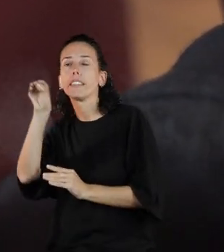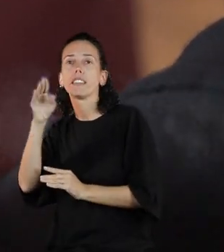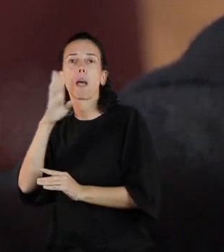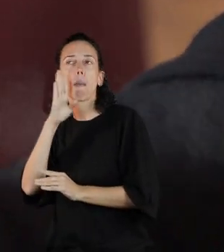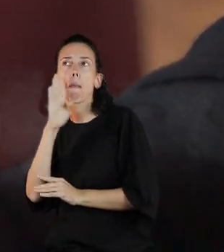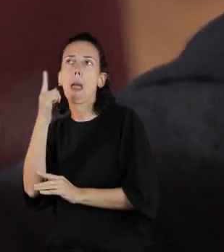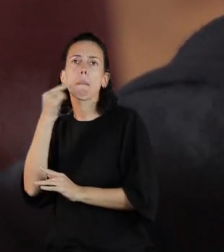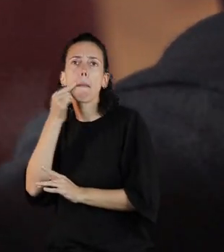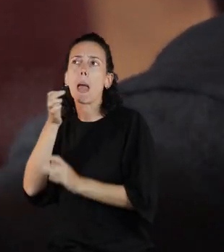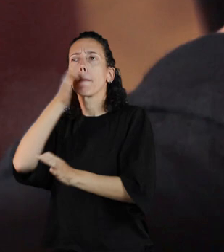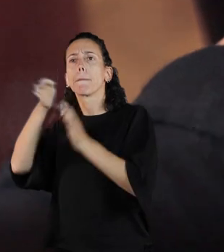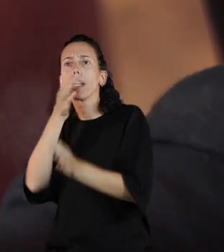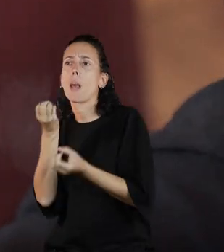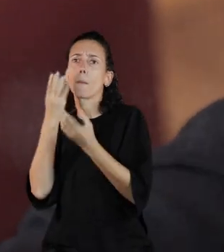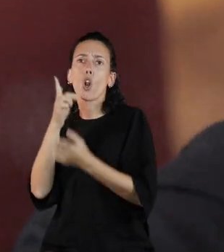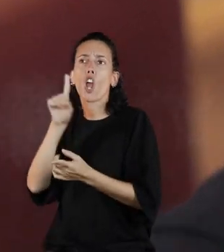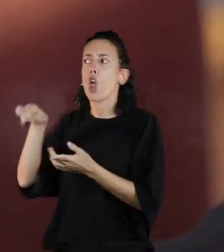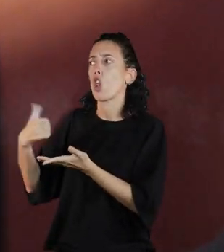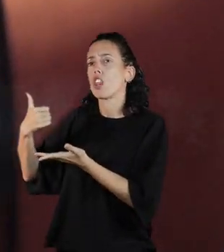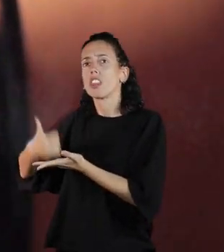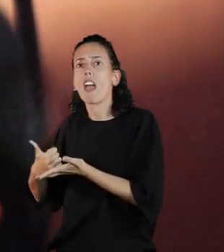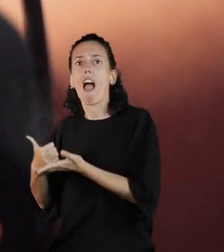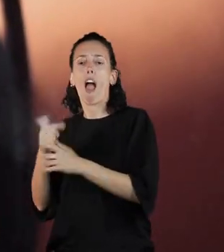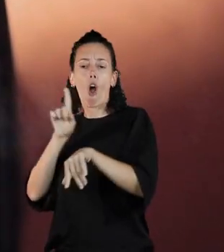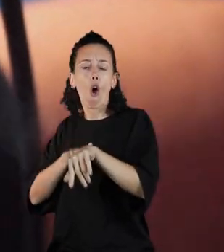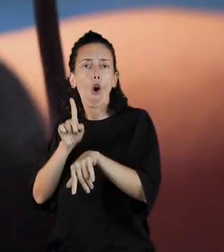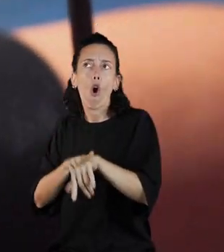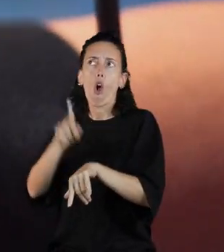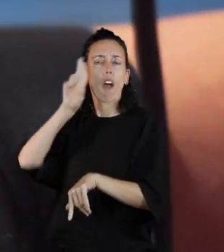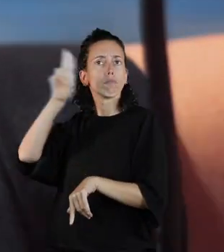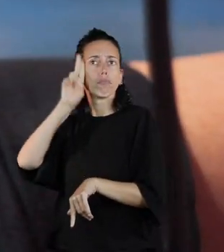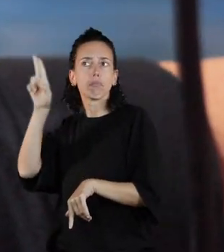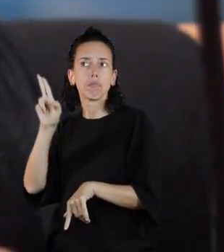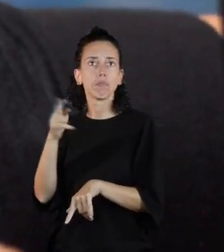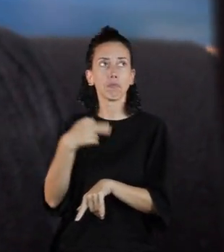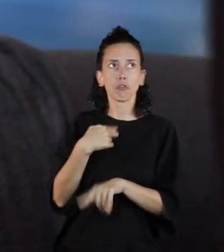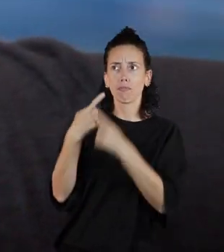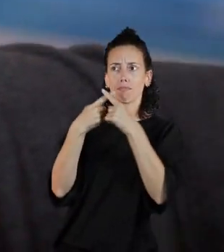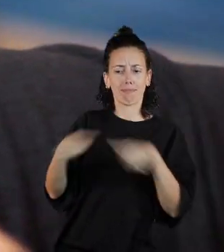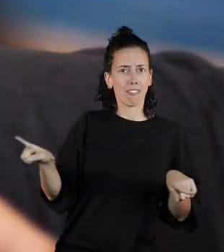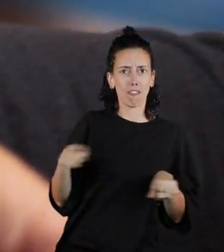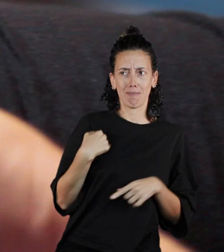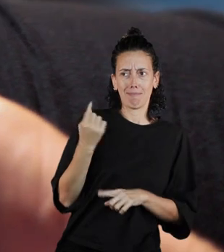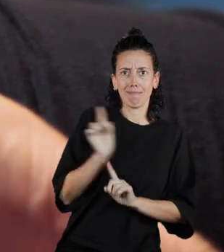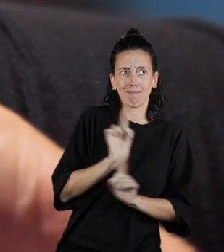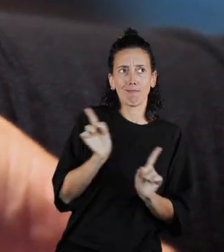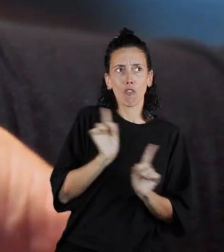y ellas tenían que dar explicaciones en sus casas de a dónde iban, por qué hacían. Y yo no.